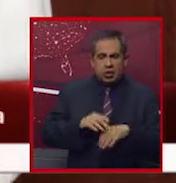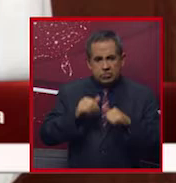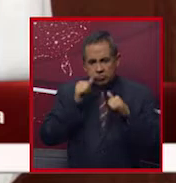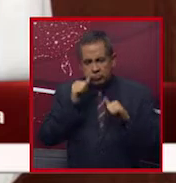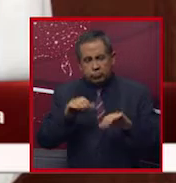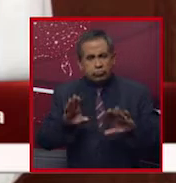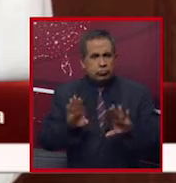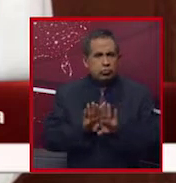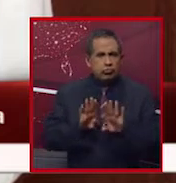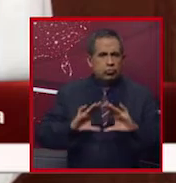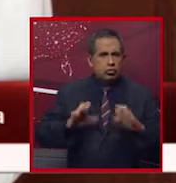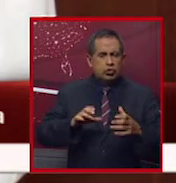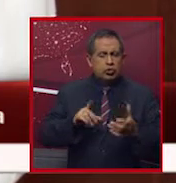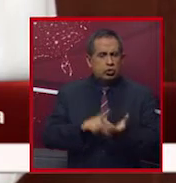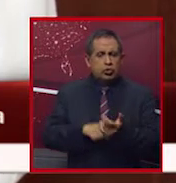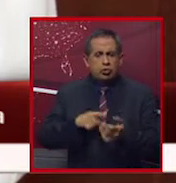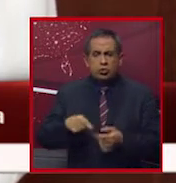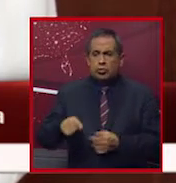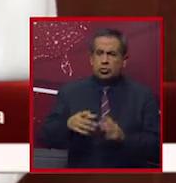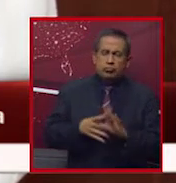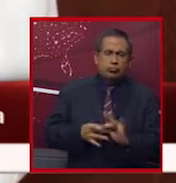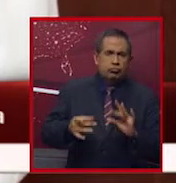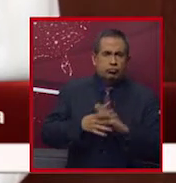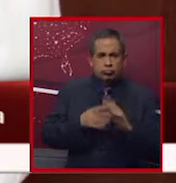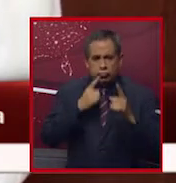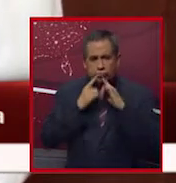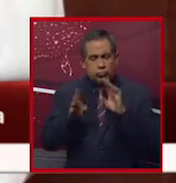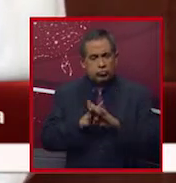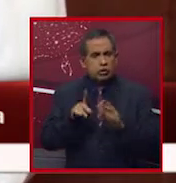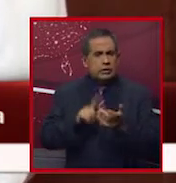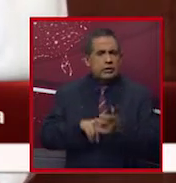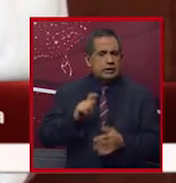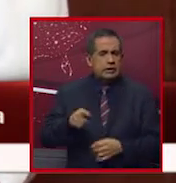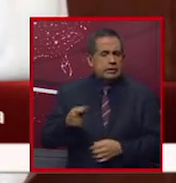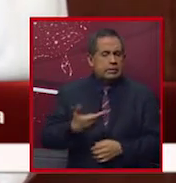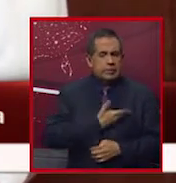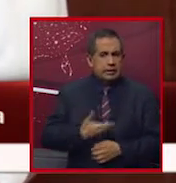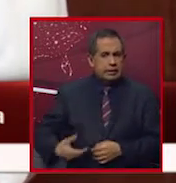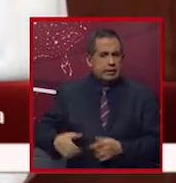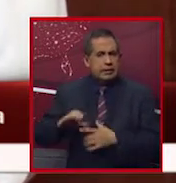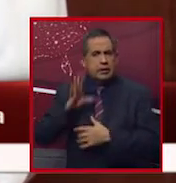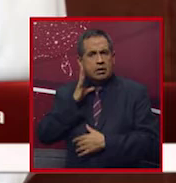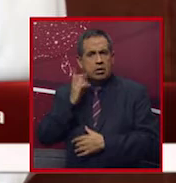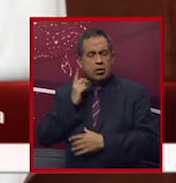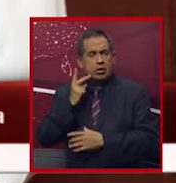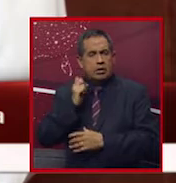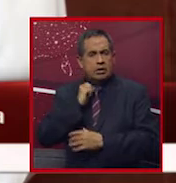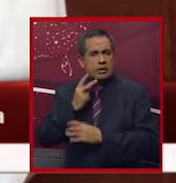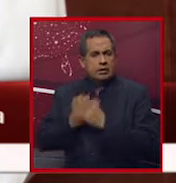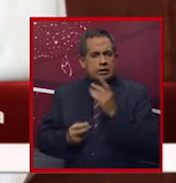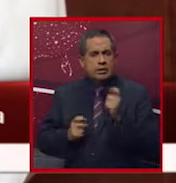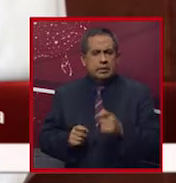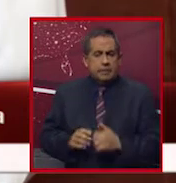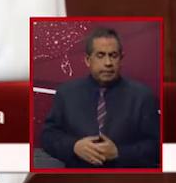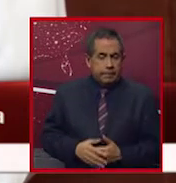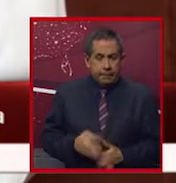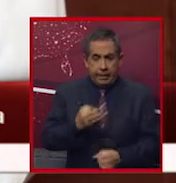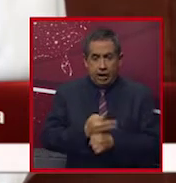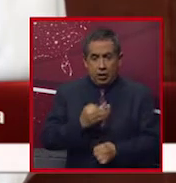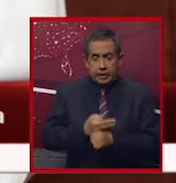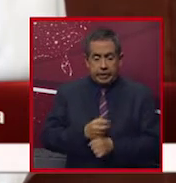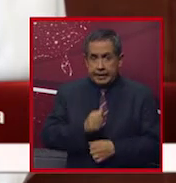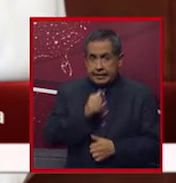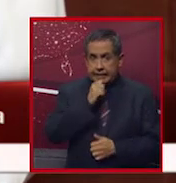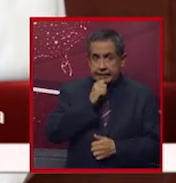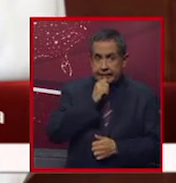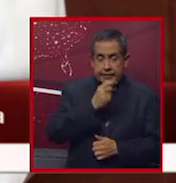más colegiada que el solo punto de vista del presidente de la permanente. Entonces, hasta ahorita nadie nos ha